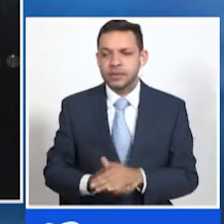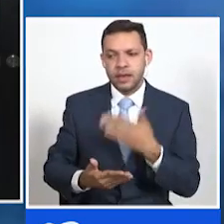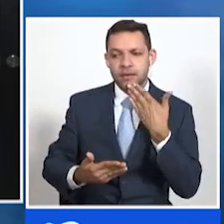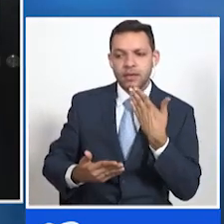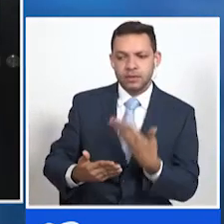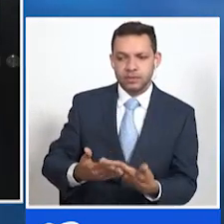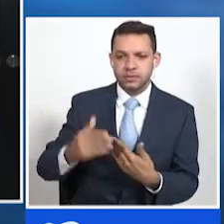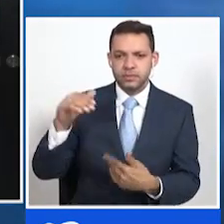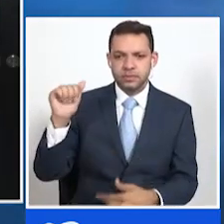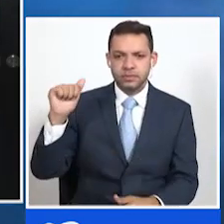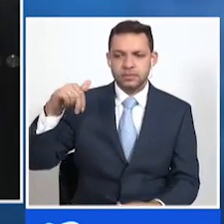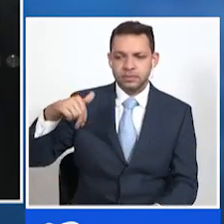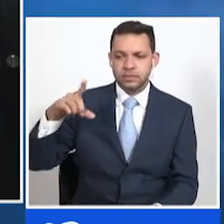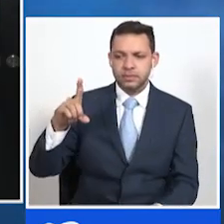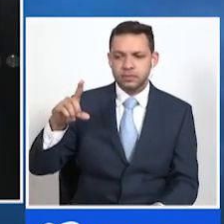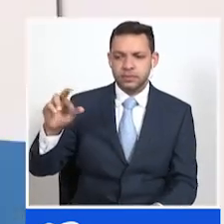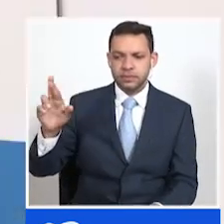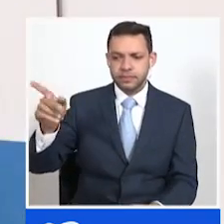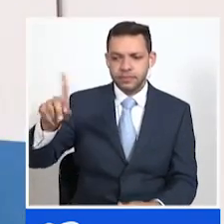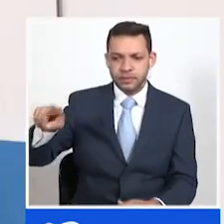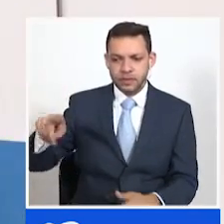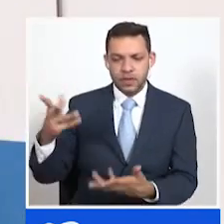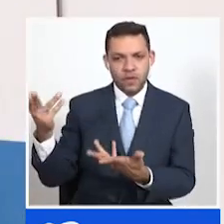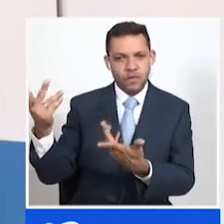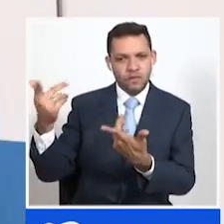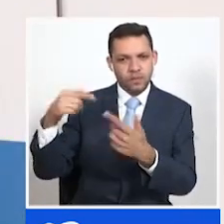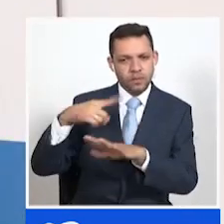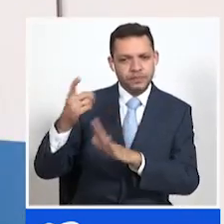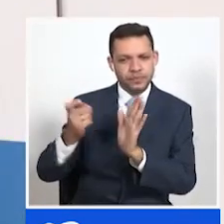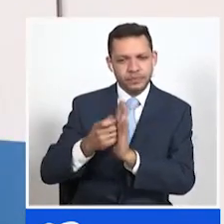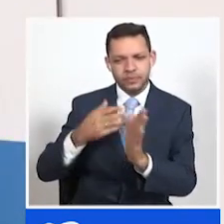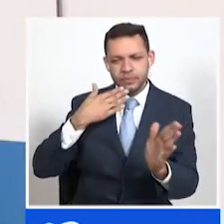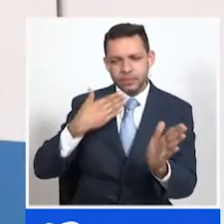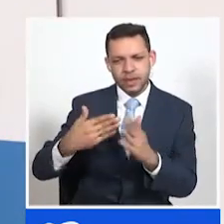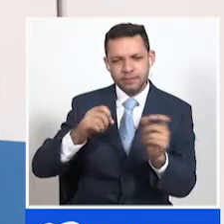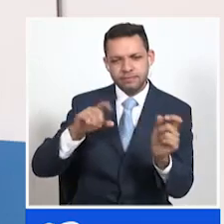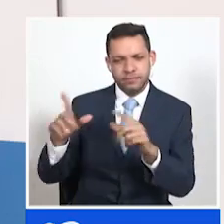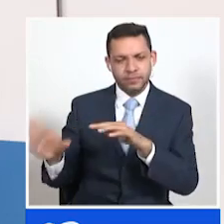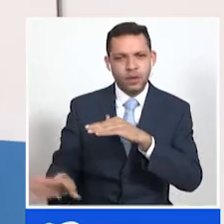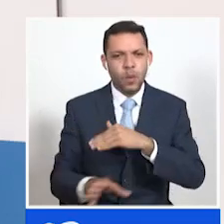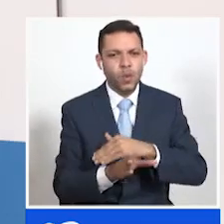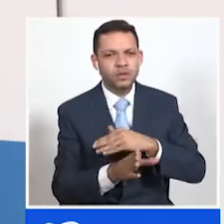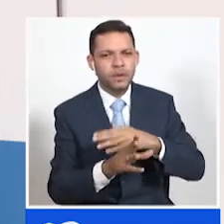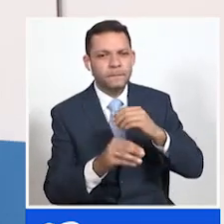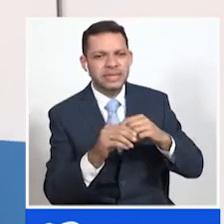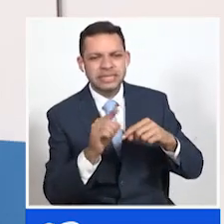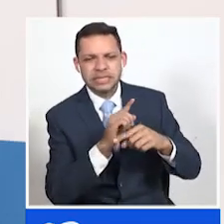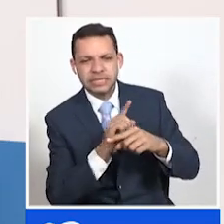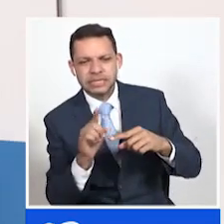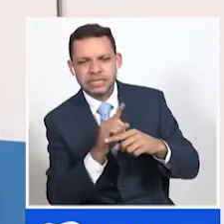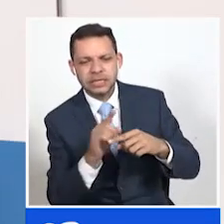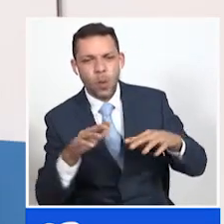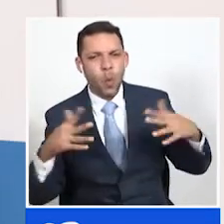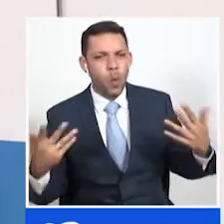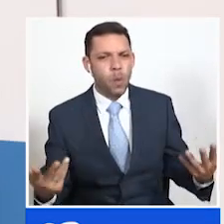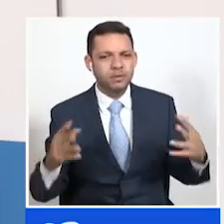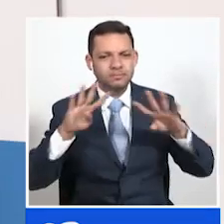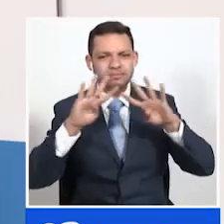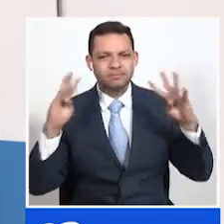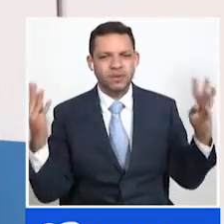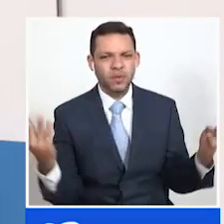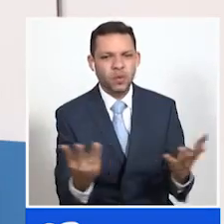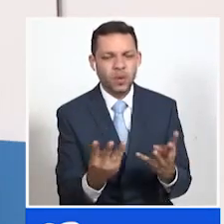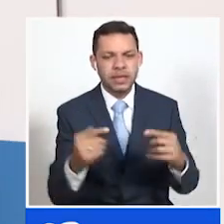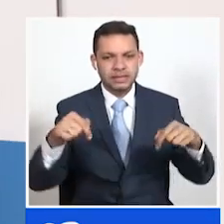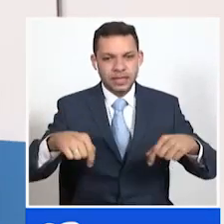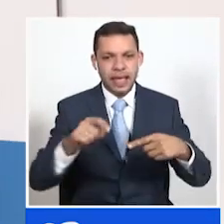Felipe Posada, muchas gracias por toda la información. Estaremos también detallando en los próximos días cuál será el dispositivo de seguridad que estará implementando